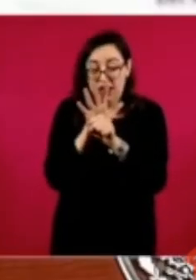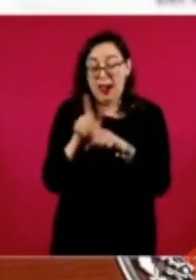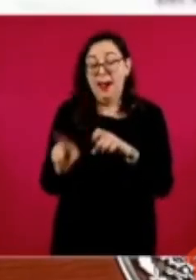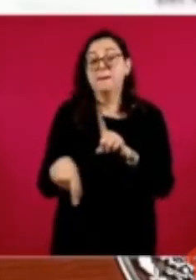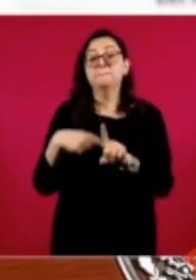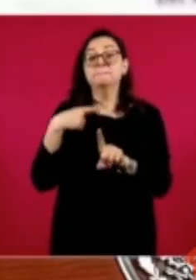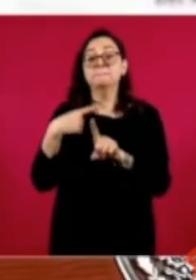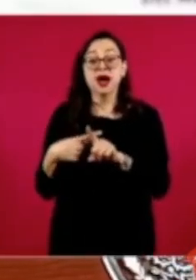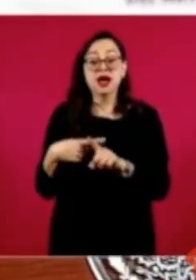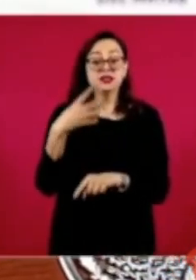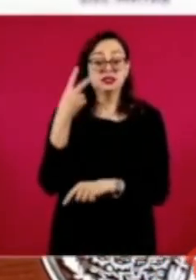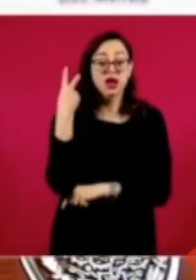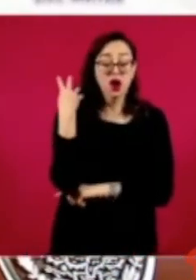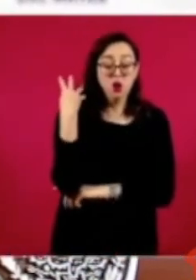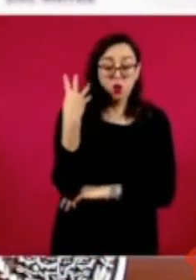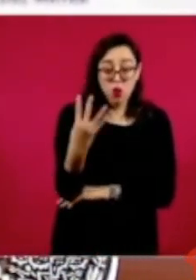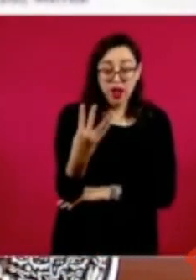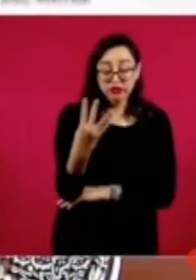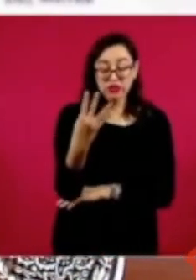Una